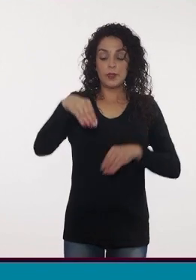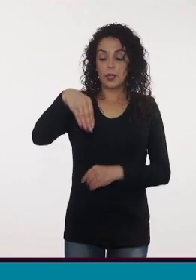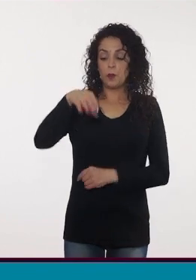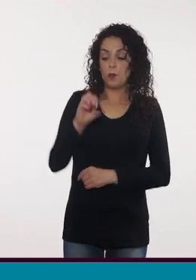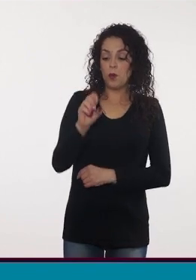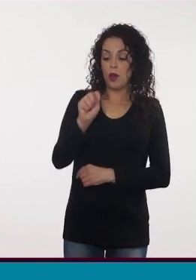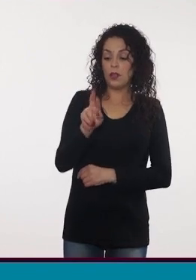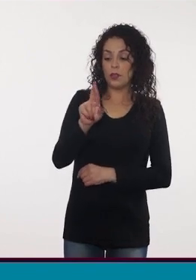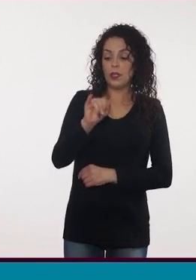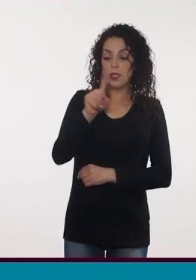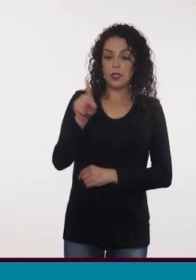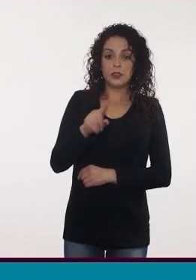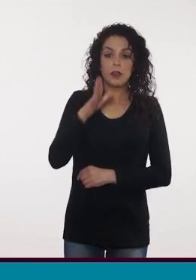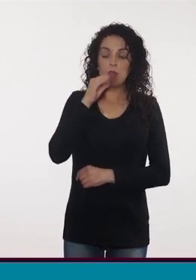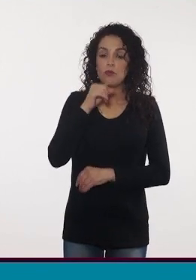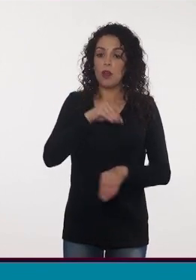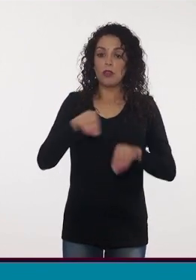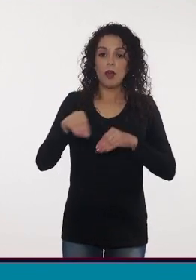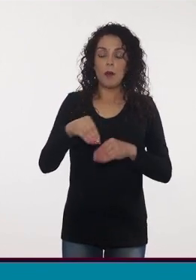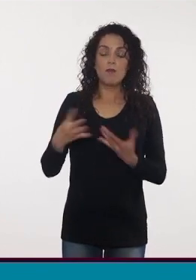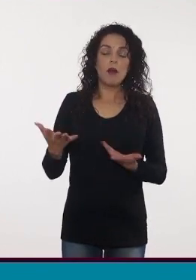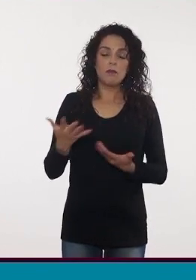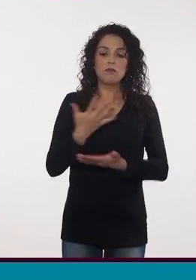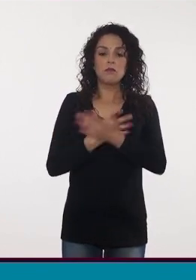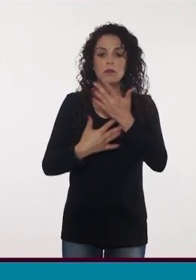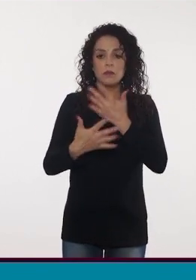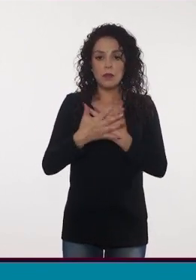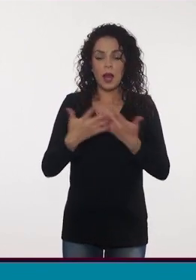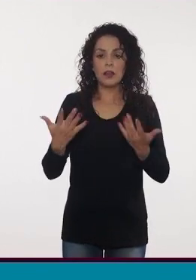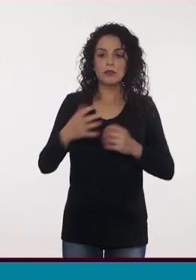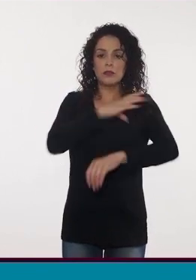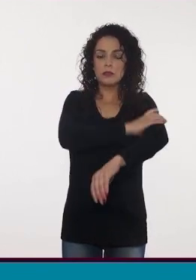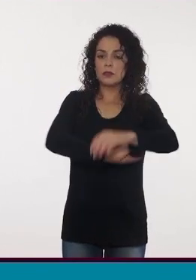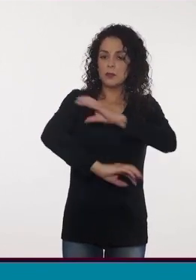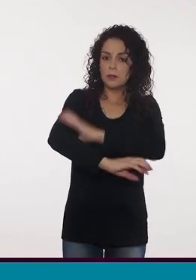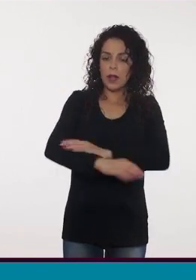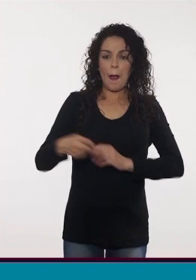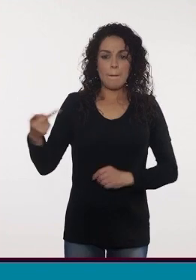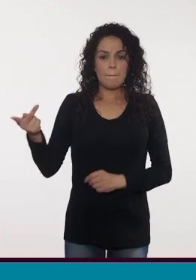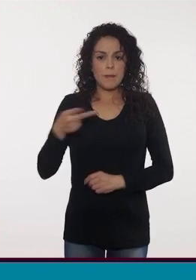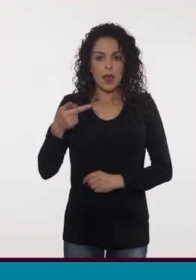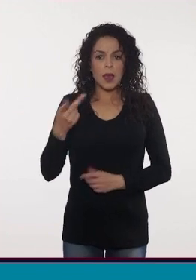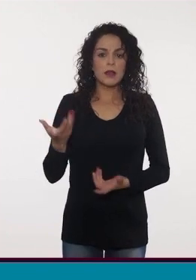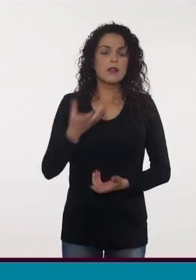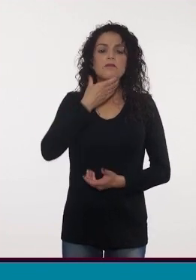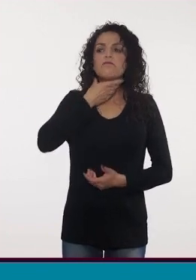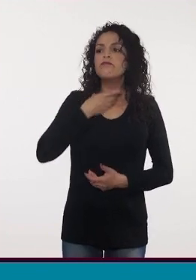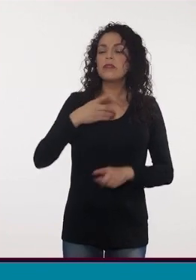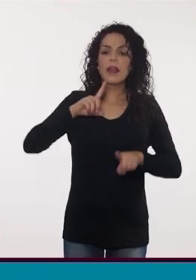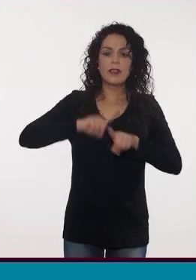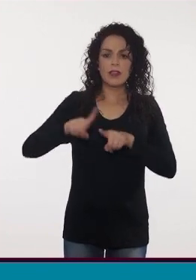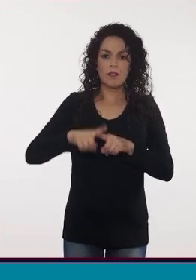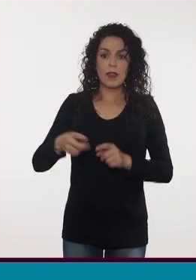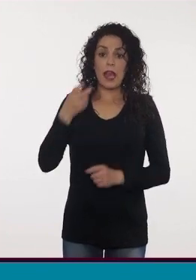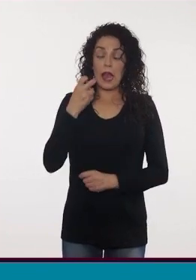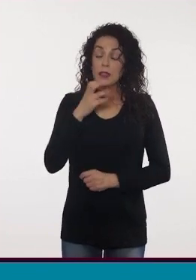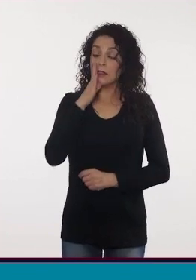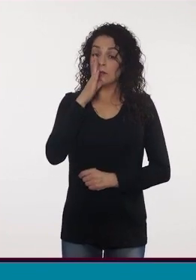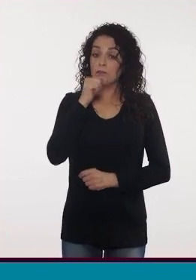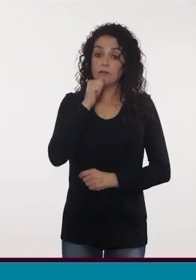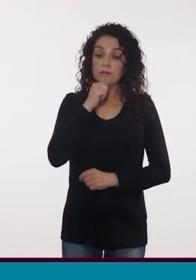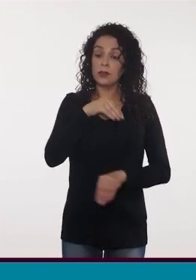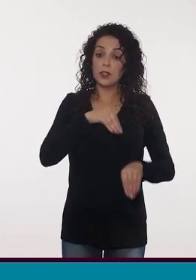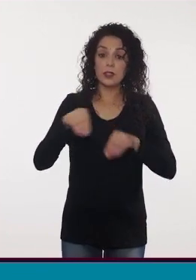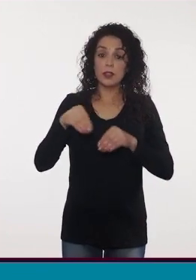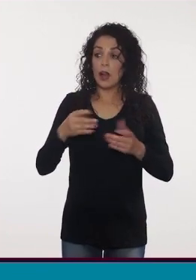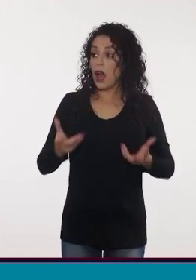tener problemas para mover sus piernas, brazos, manos, cuello, etc. Estas discapacidades restringen la movilidad de las